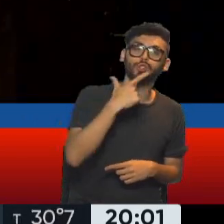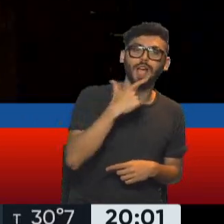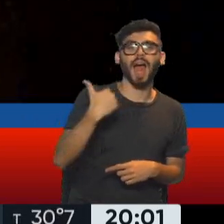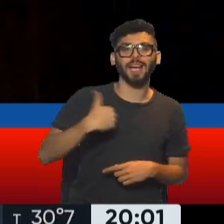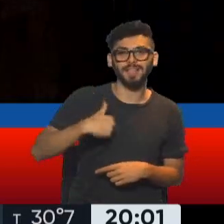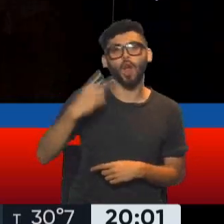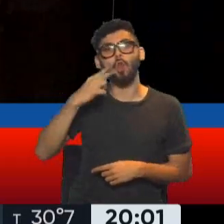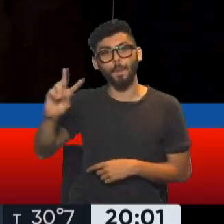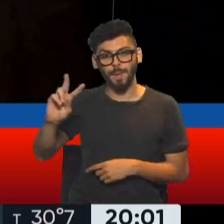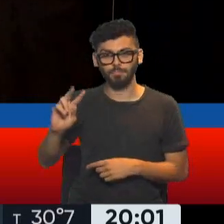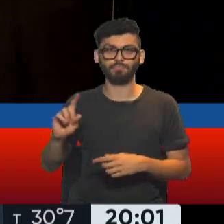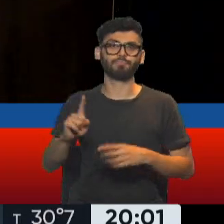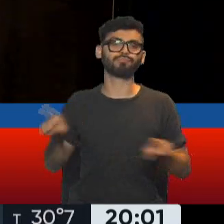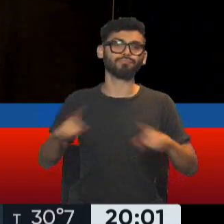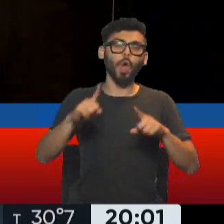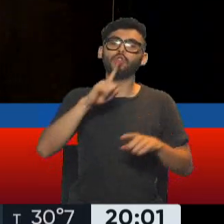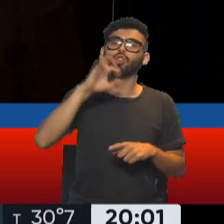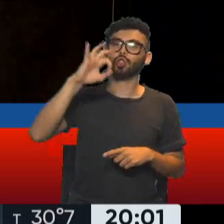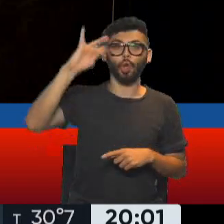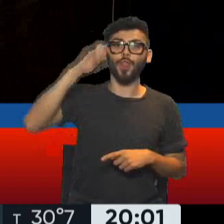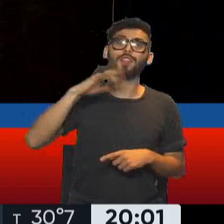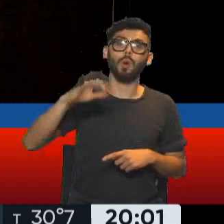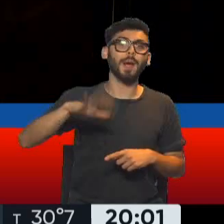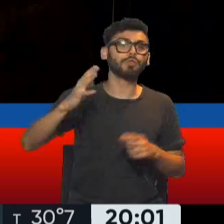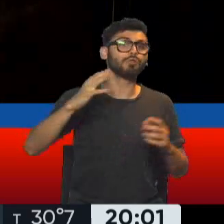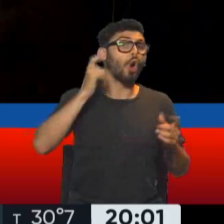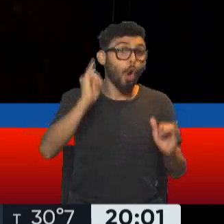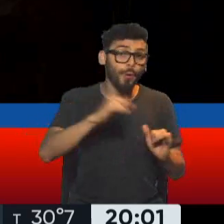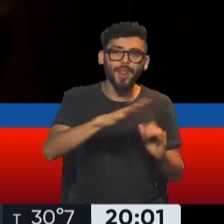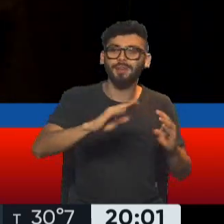y compuesta mayormente por jóvenes de barrios populares